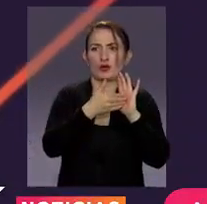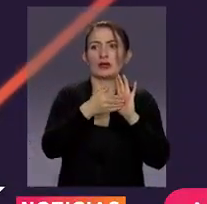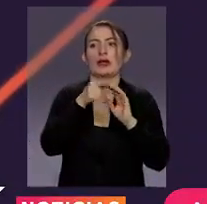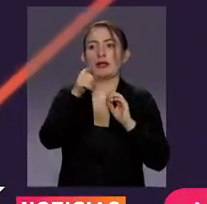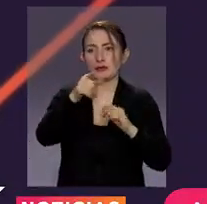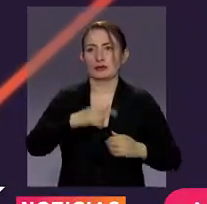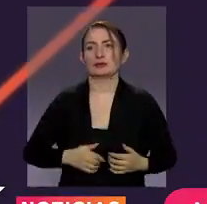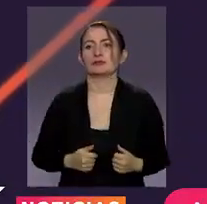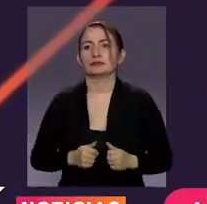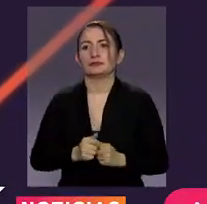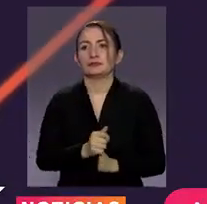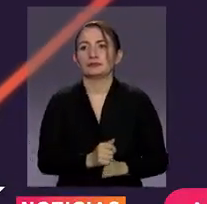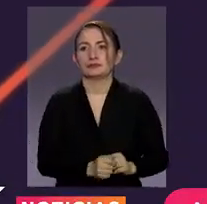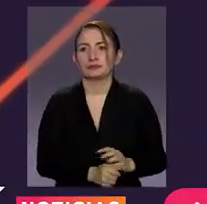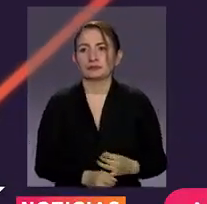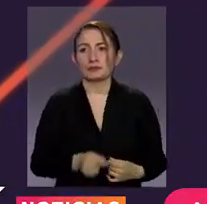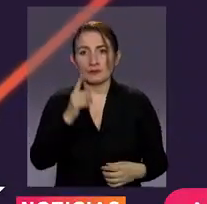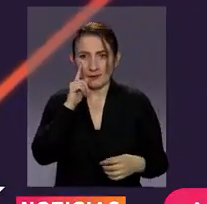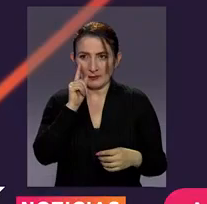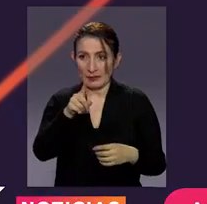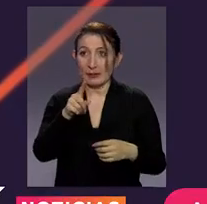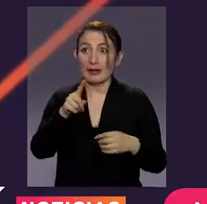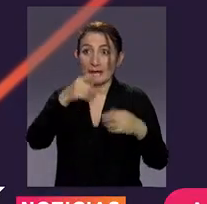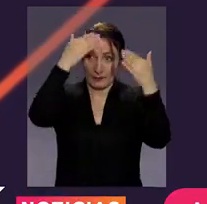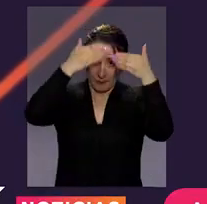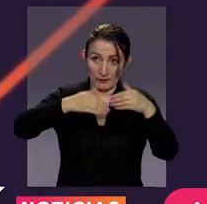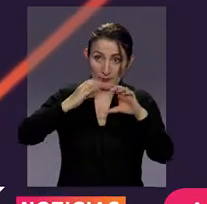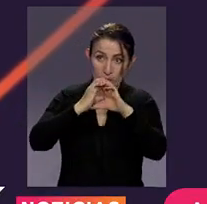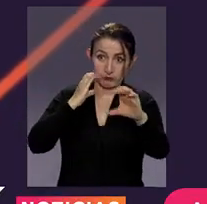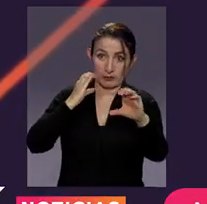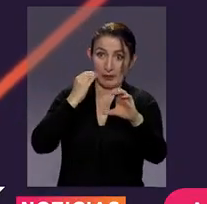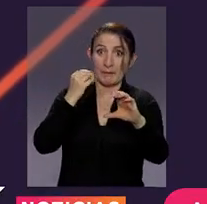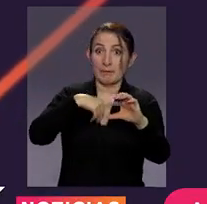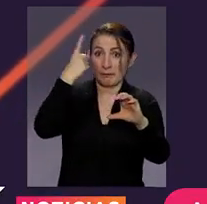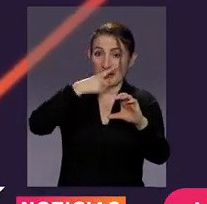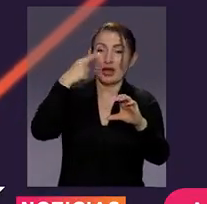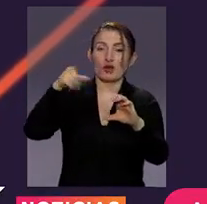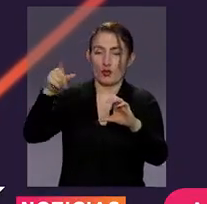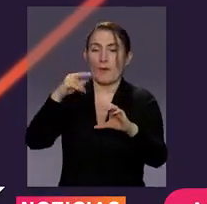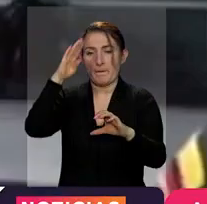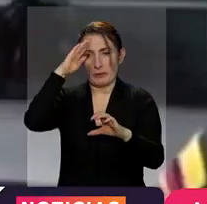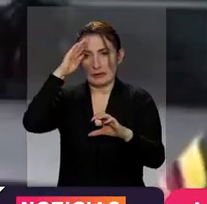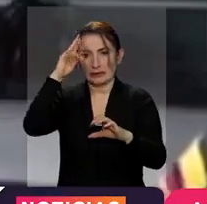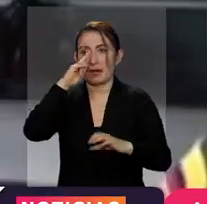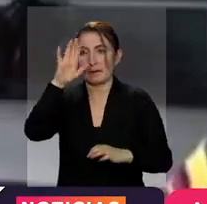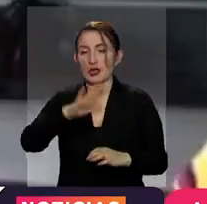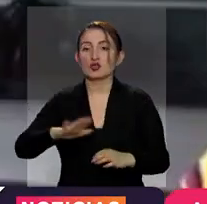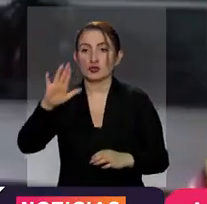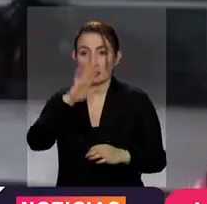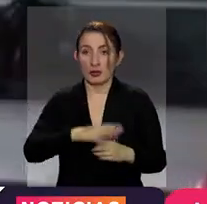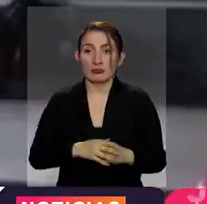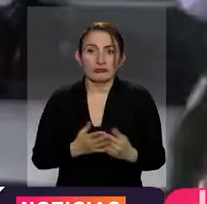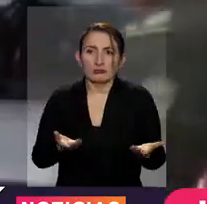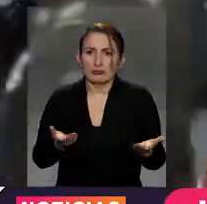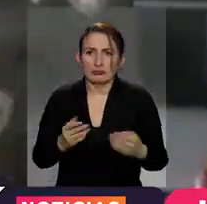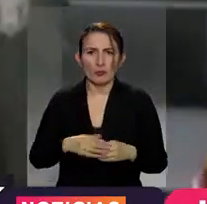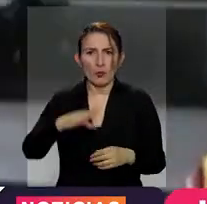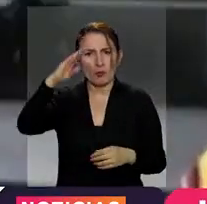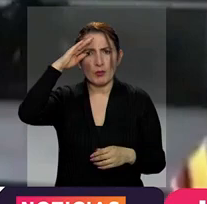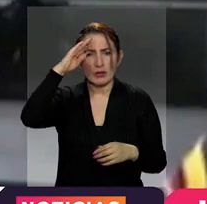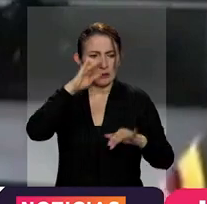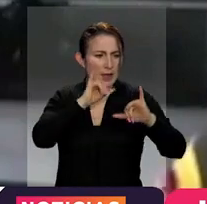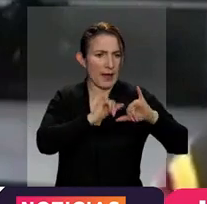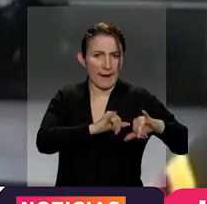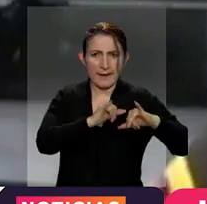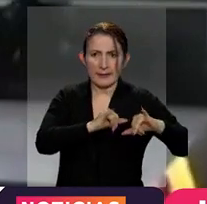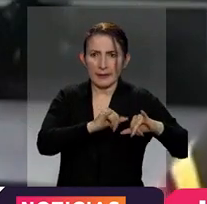ellos. A continuación podemos verificar que el furgón pertenecía a la Policía Nacional. Los policías no iban para un bloqueo, estaban